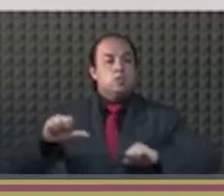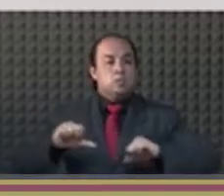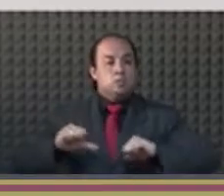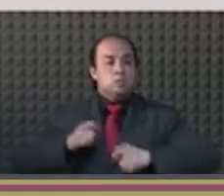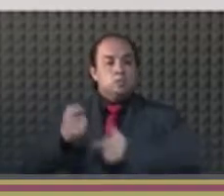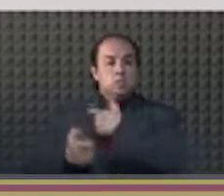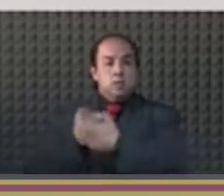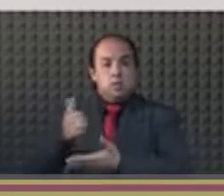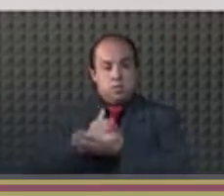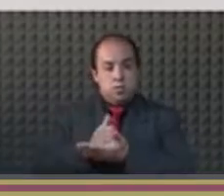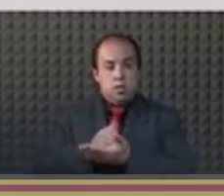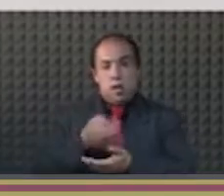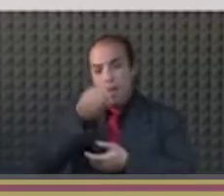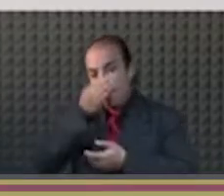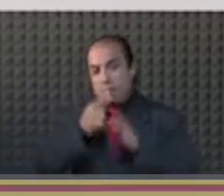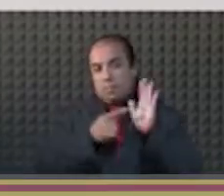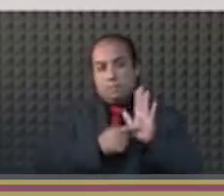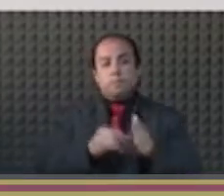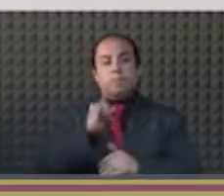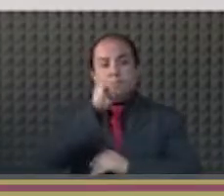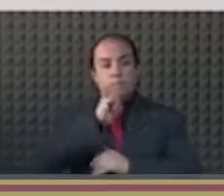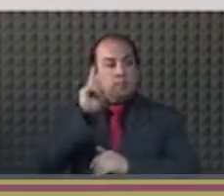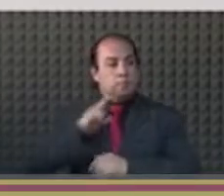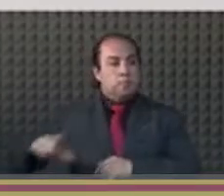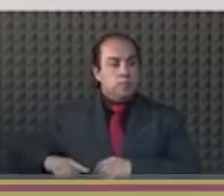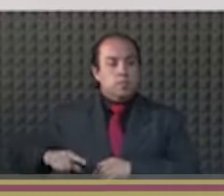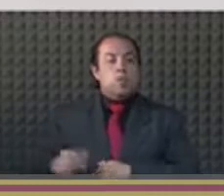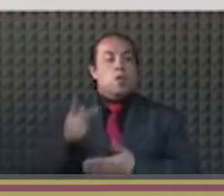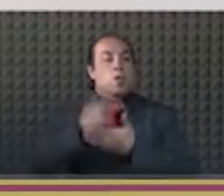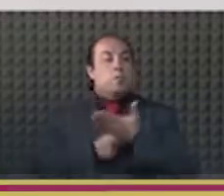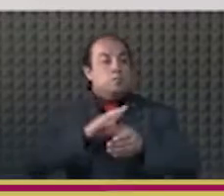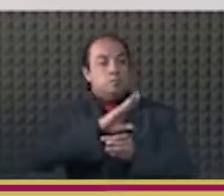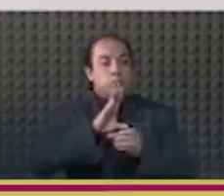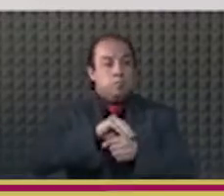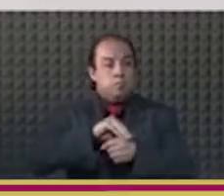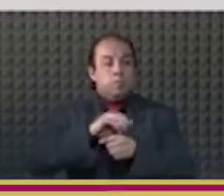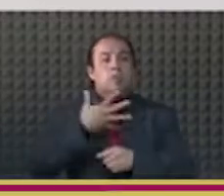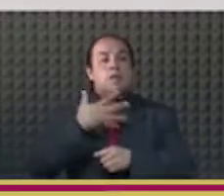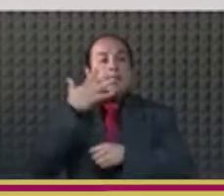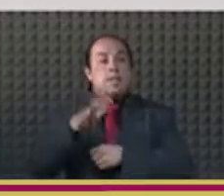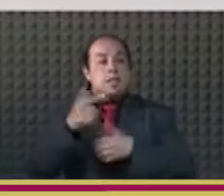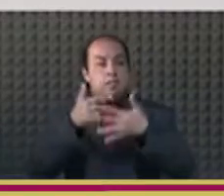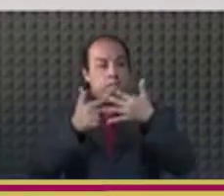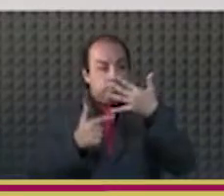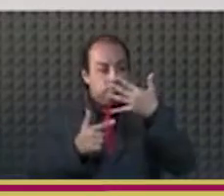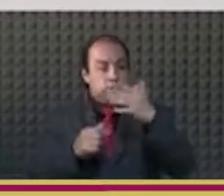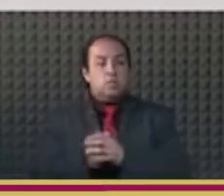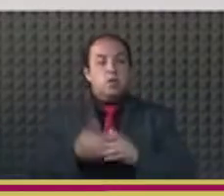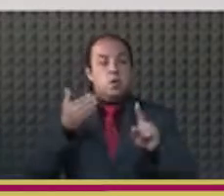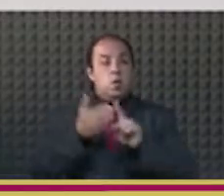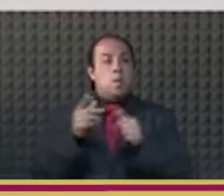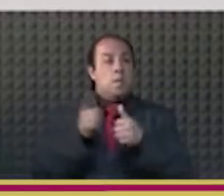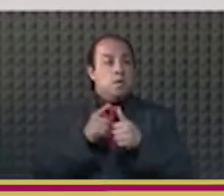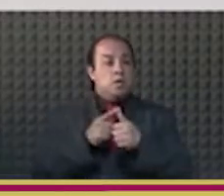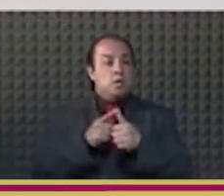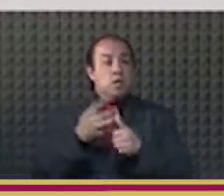que en días recientes presentó nuestra jefa de gobierno, un plan integral que consta de 10 ejes y cuyo objetivo primordial